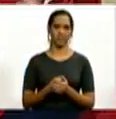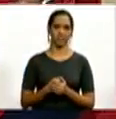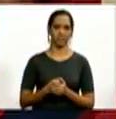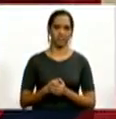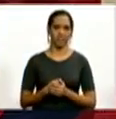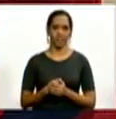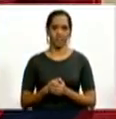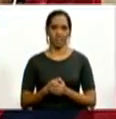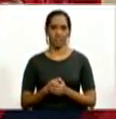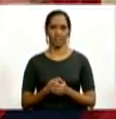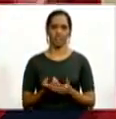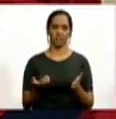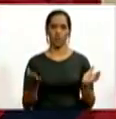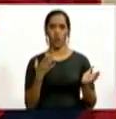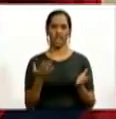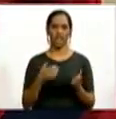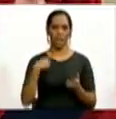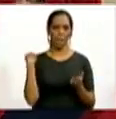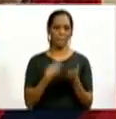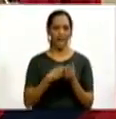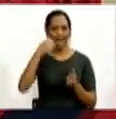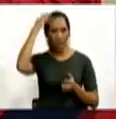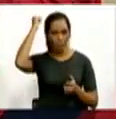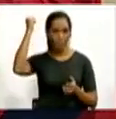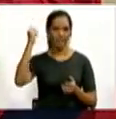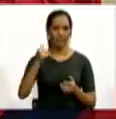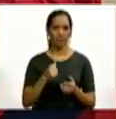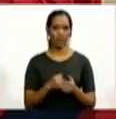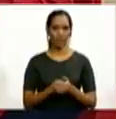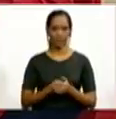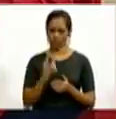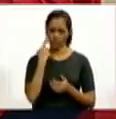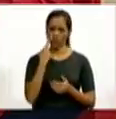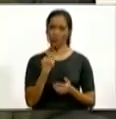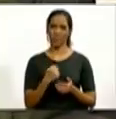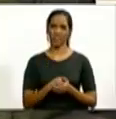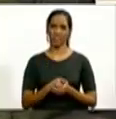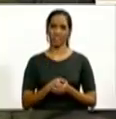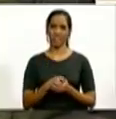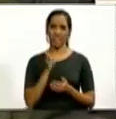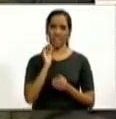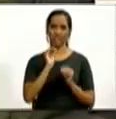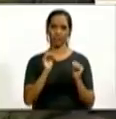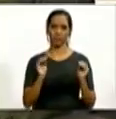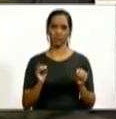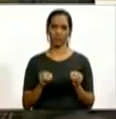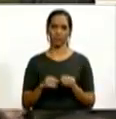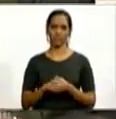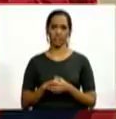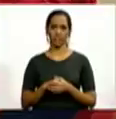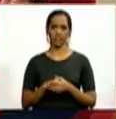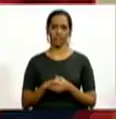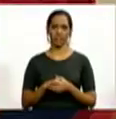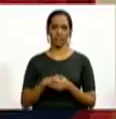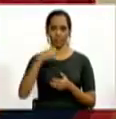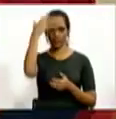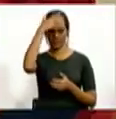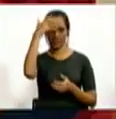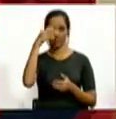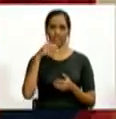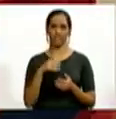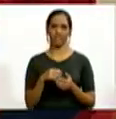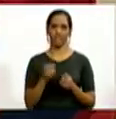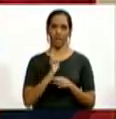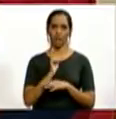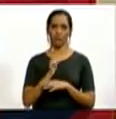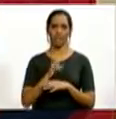verdad. No, pero no, que me paguen los pelos. Te digo un tema ahí con los pelos negros. ¿Tú no viste la denuncia? Un chiste de Ricardo Rápido. Ese